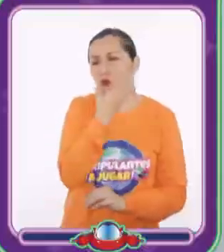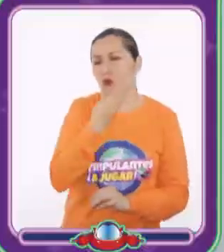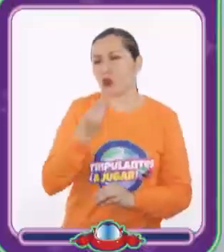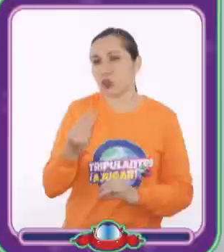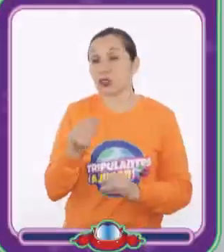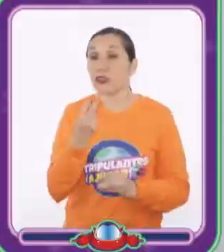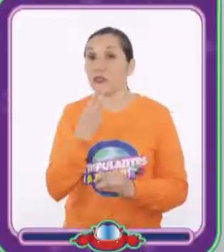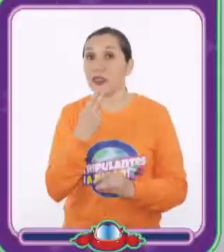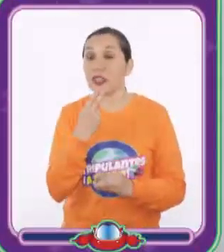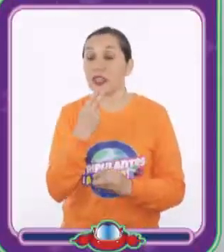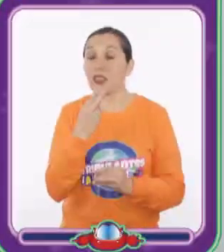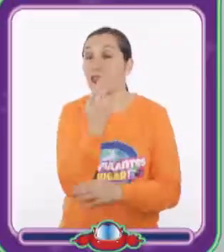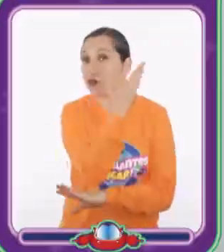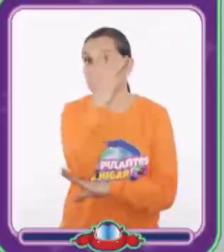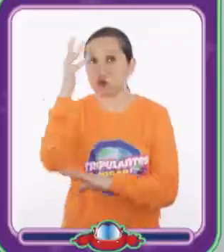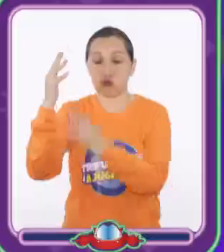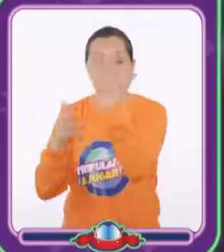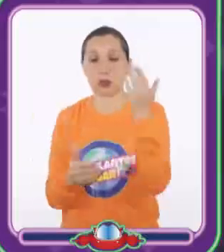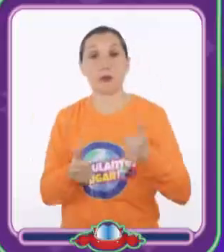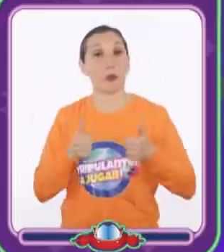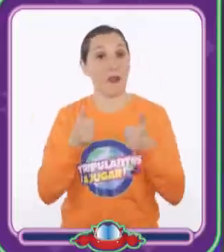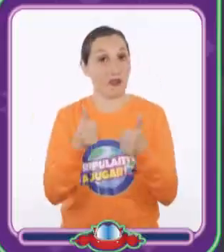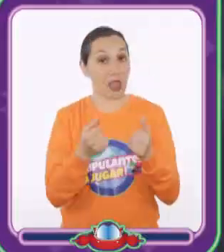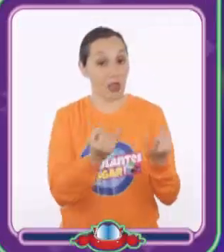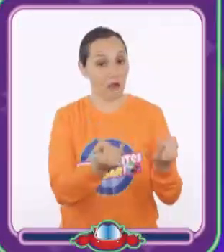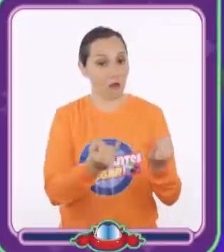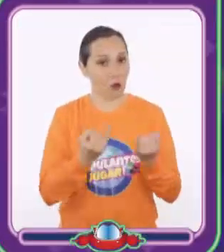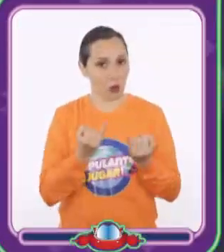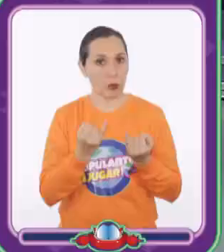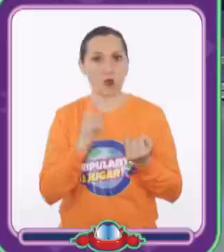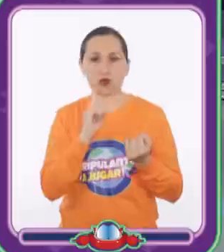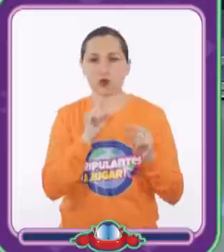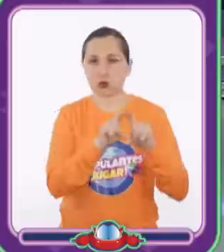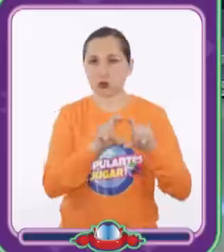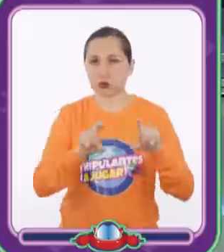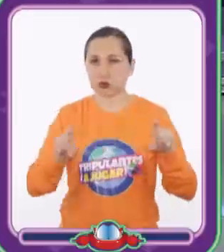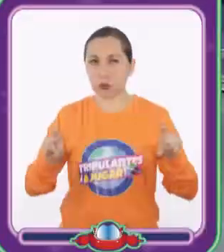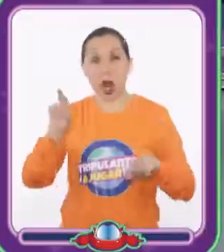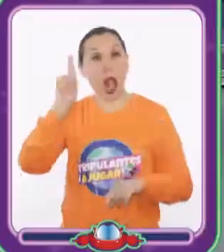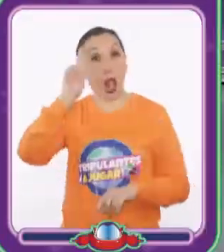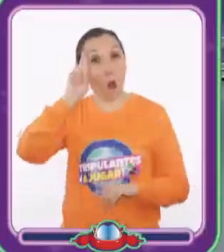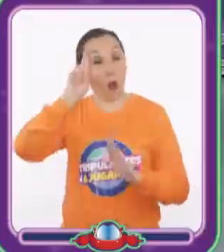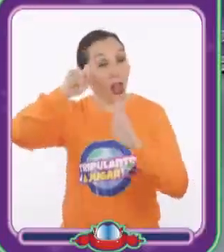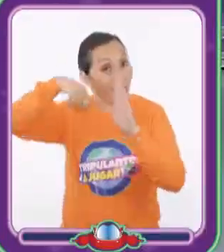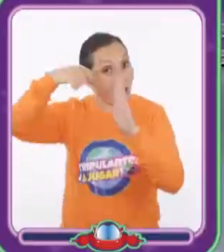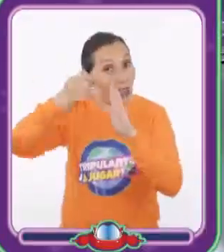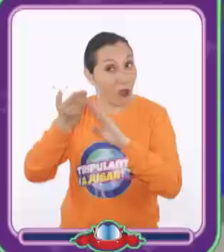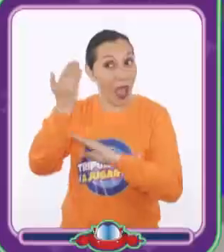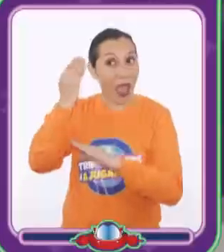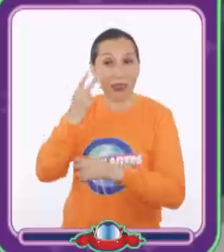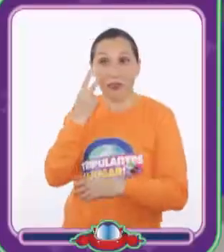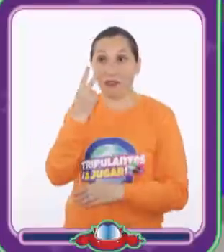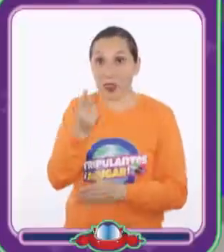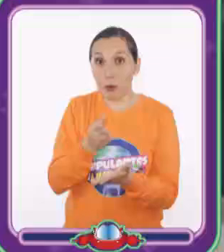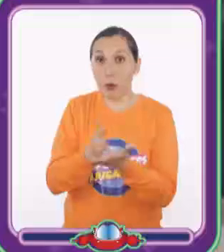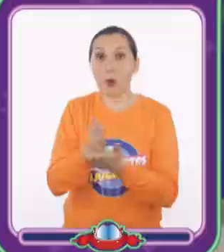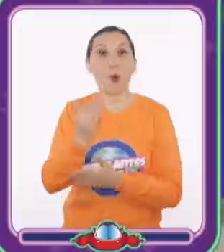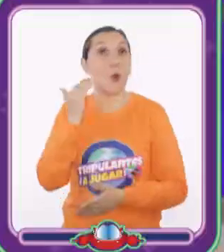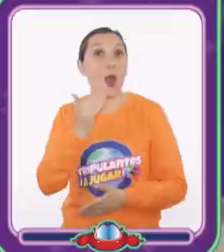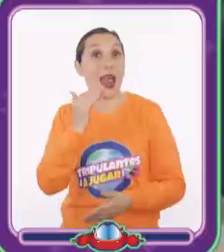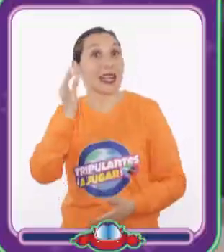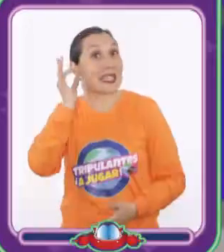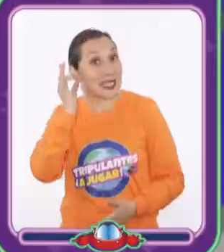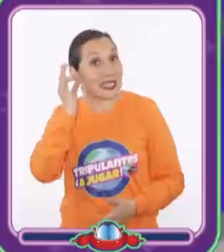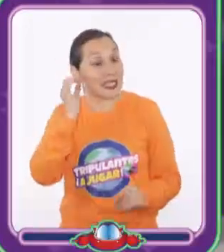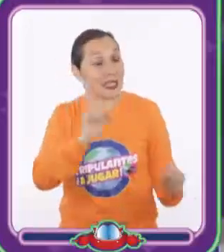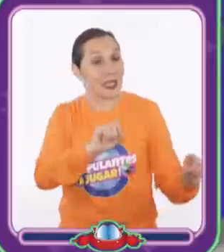preciosa que vive en la selva. Muy bien, tripulación. Con esta información que tienen aquí, ¿se acuerdan el video que vimos al inicio? Sí. Donde había una